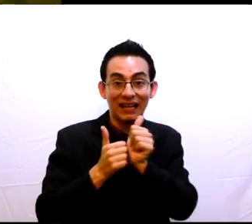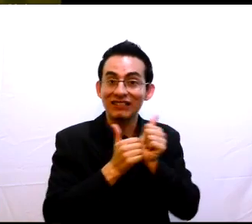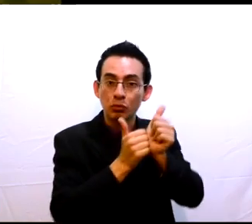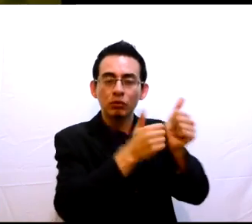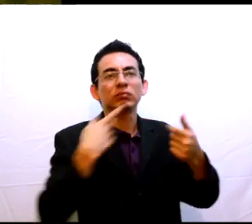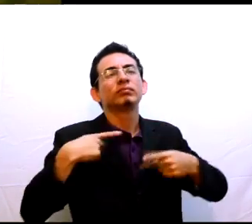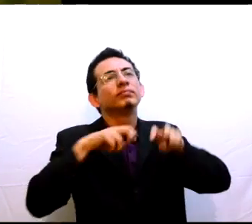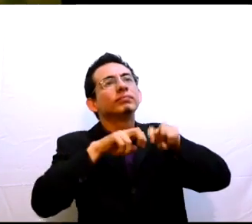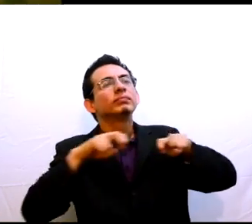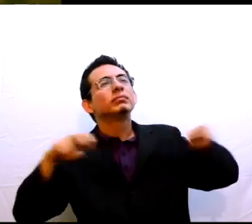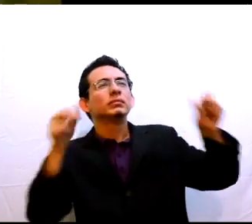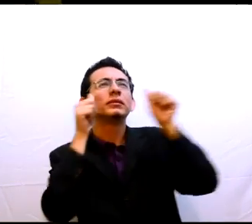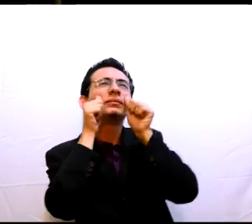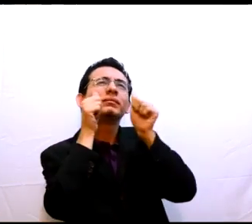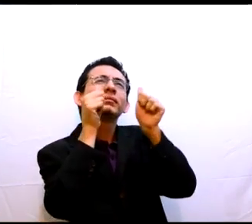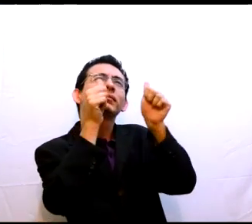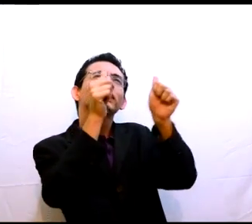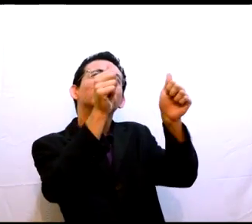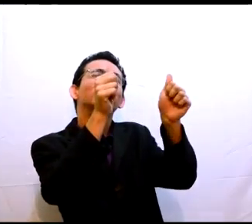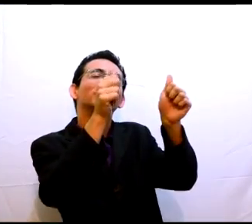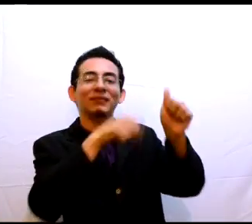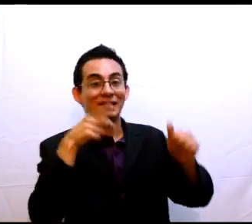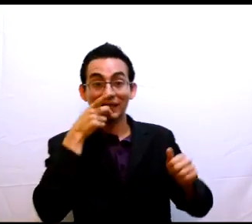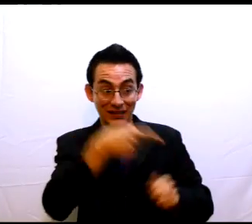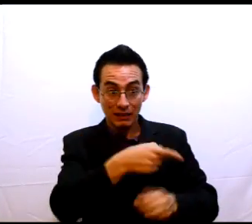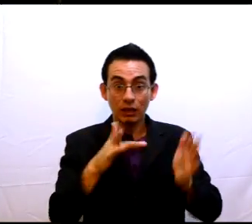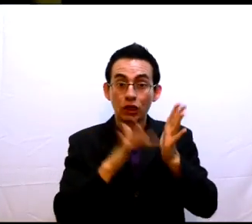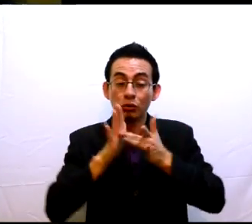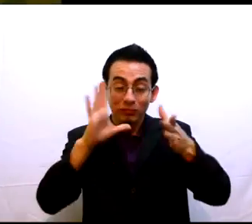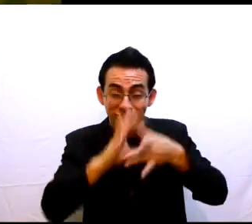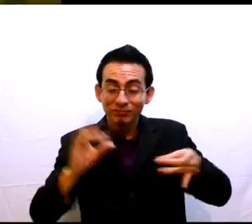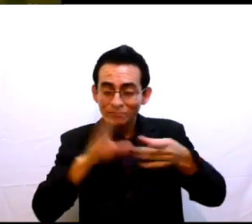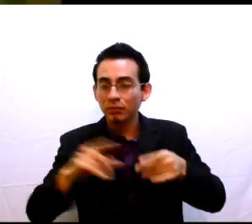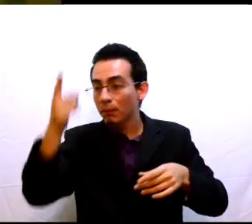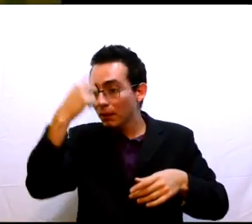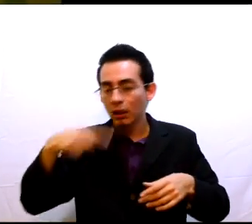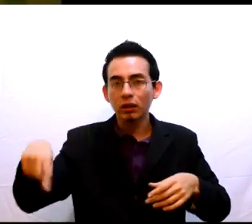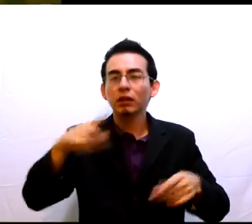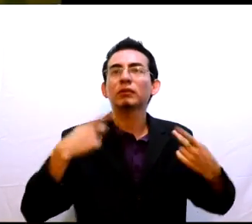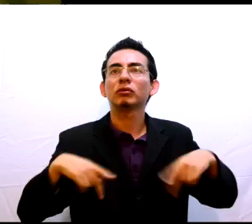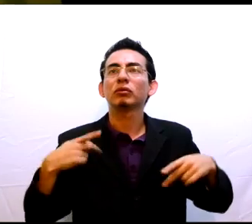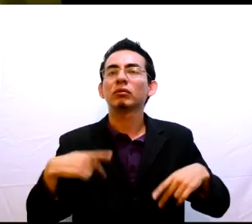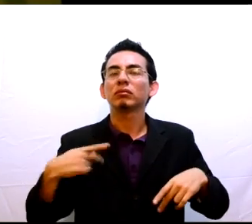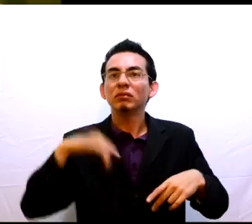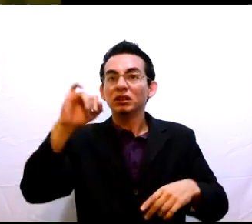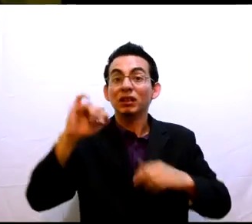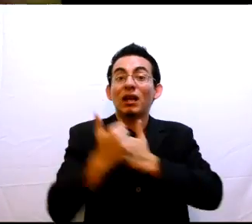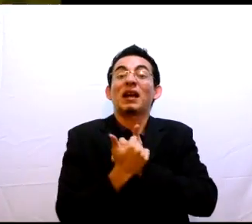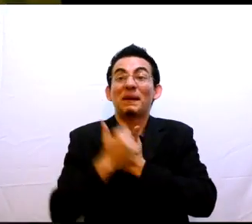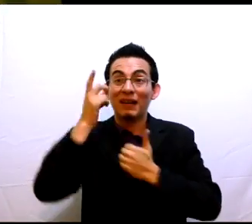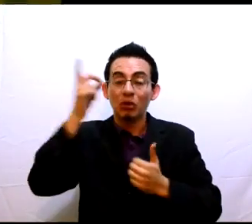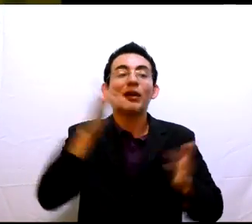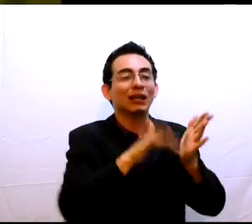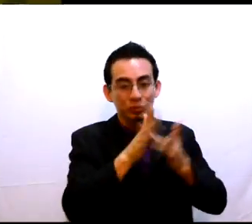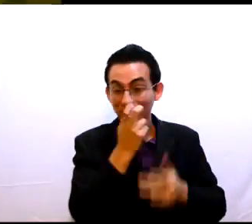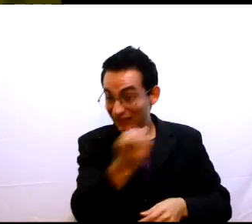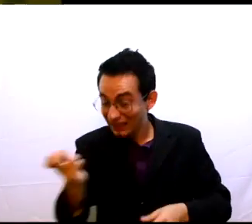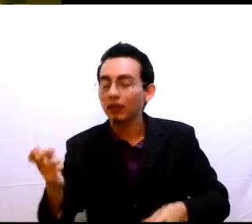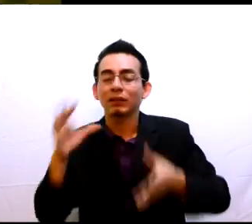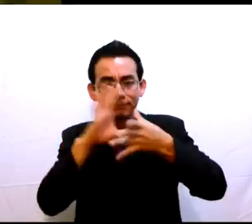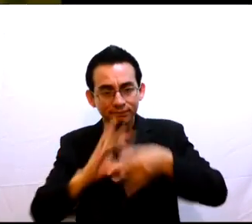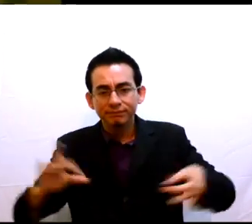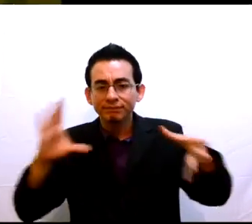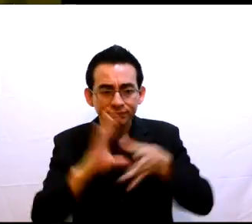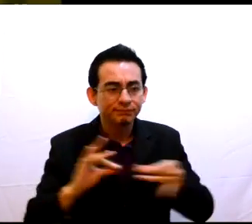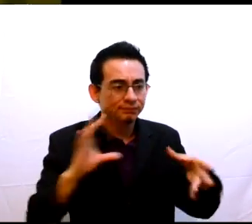esta parábola no la dijo para los que no conocen a dios es para los hijos de dios número uno había